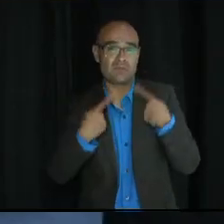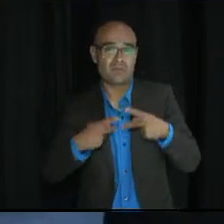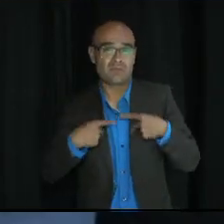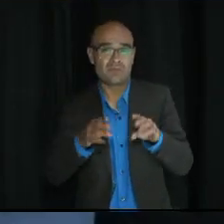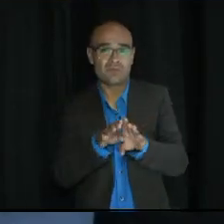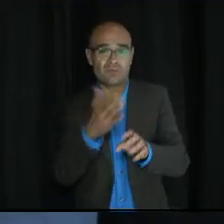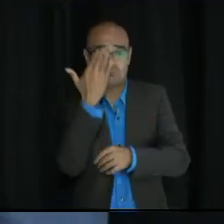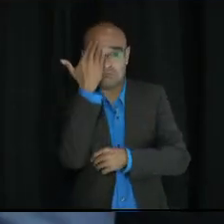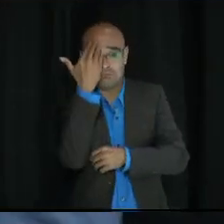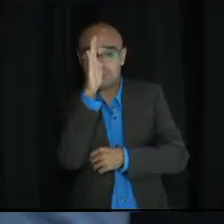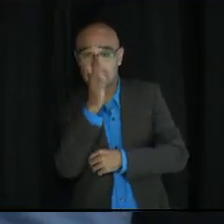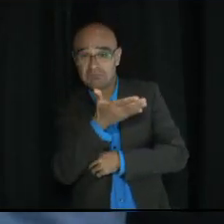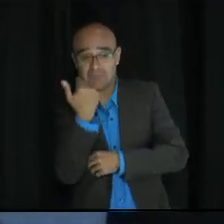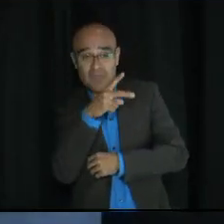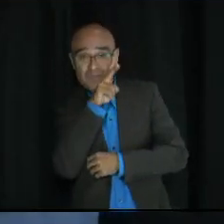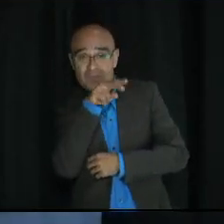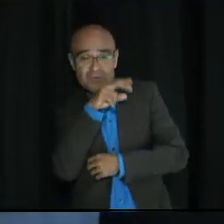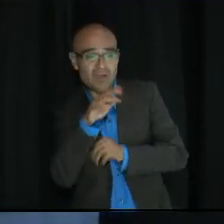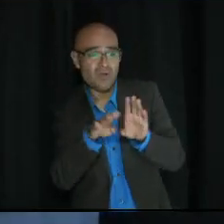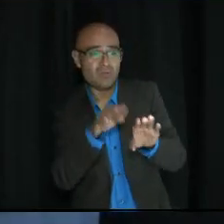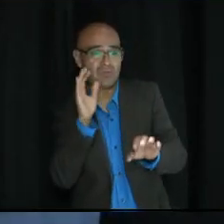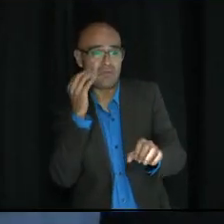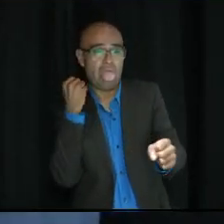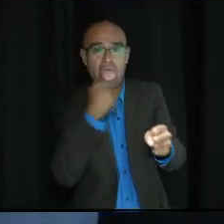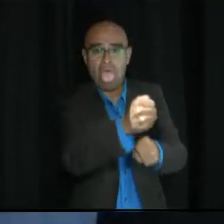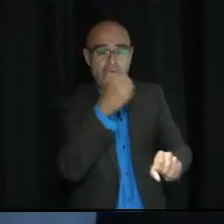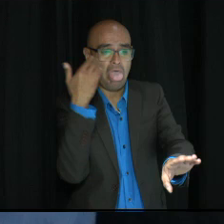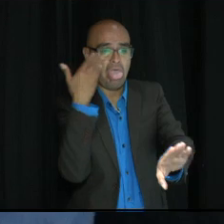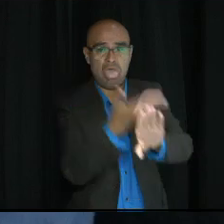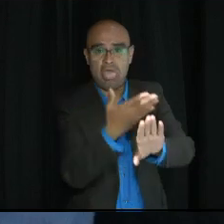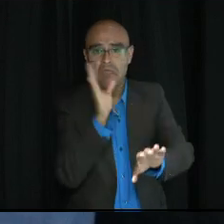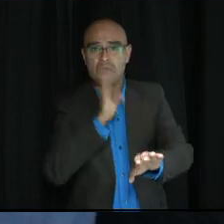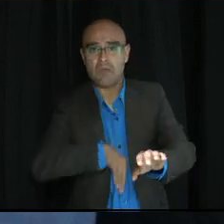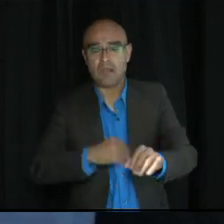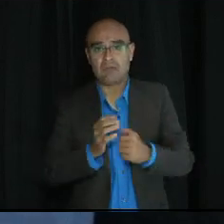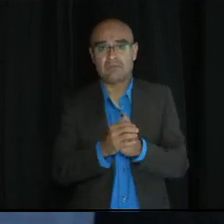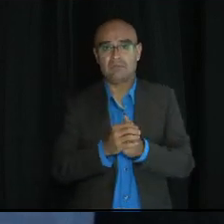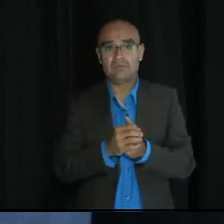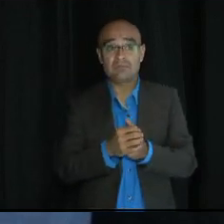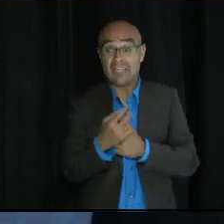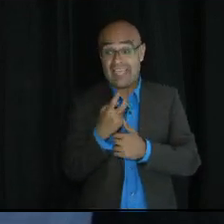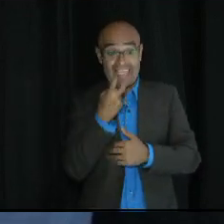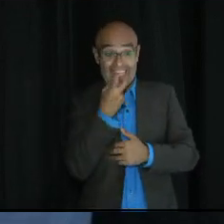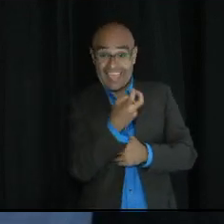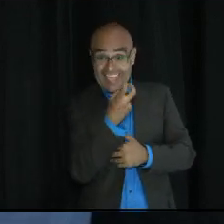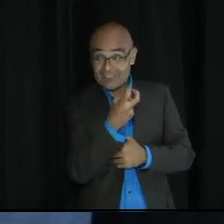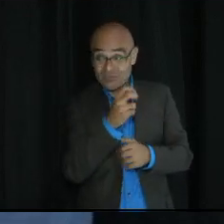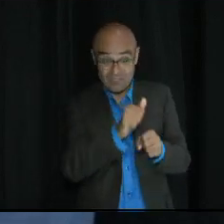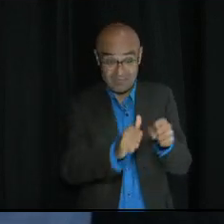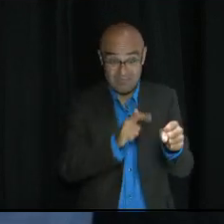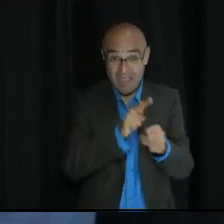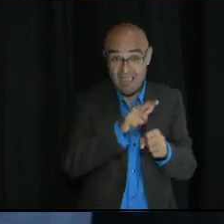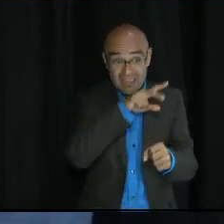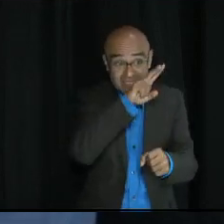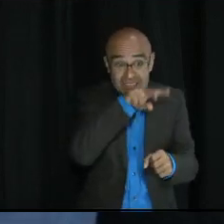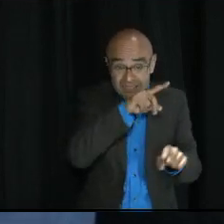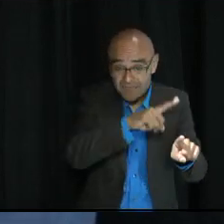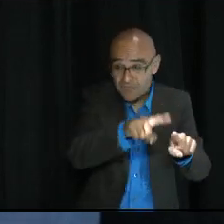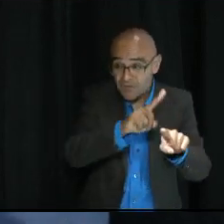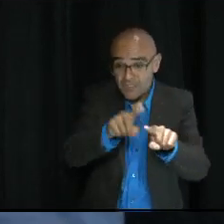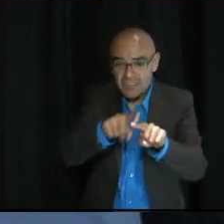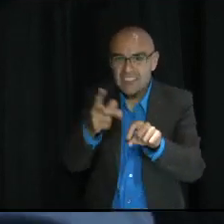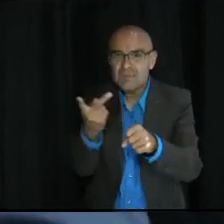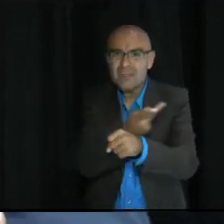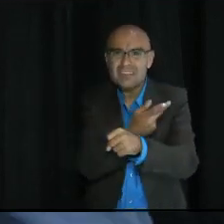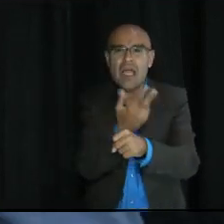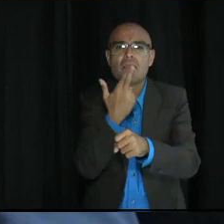incurre o se advierte un hecho de crueldad animal. Estos ejemplares nos sirven a nosotros para controlar que